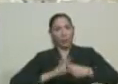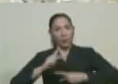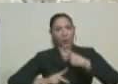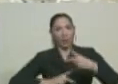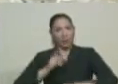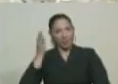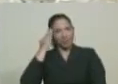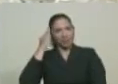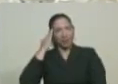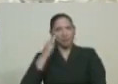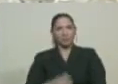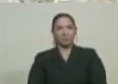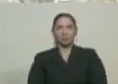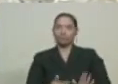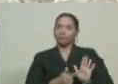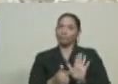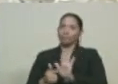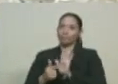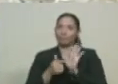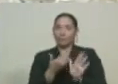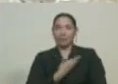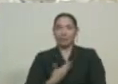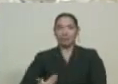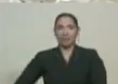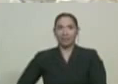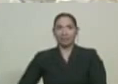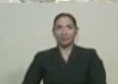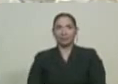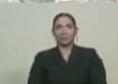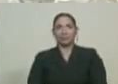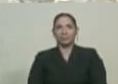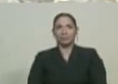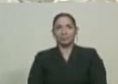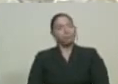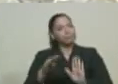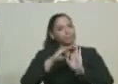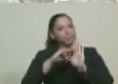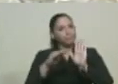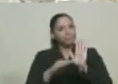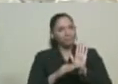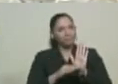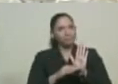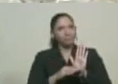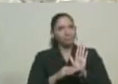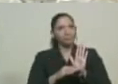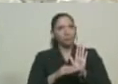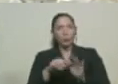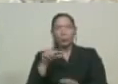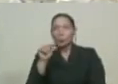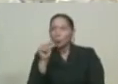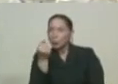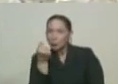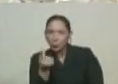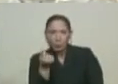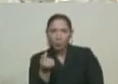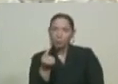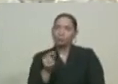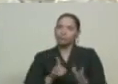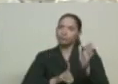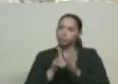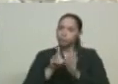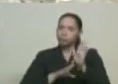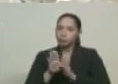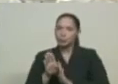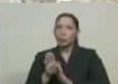que presentó el presidente de la República, bueno, tiene contemplado todo el más mínimo detalle para que nos conduzca